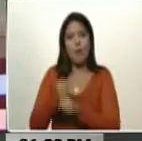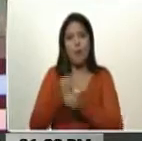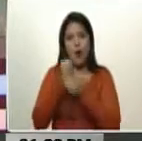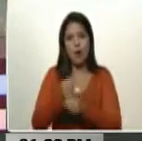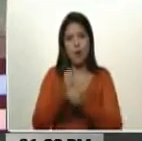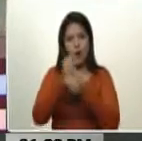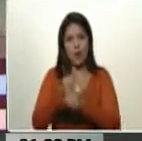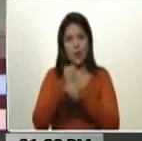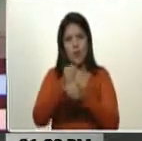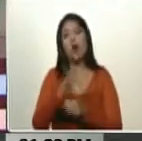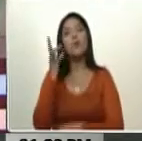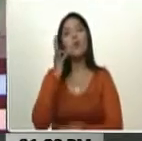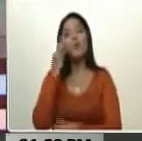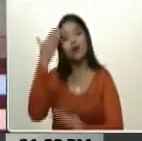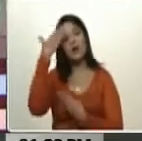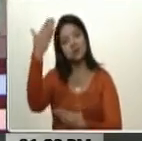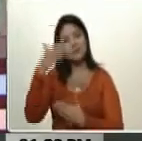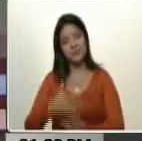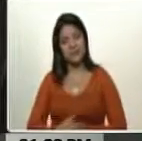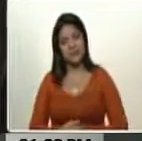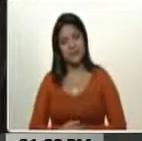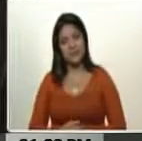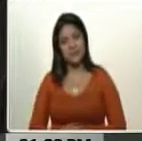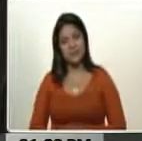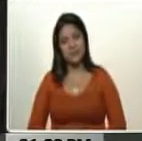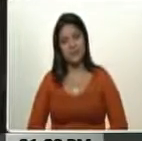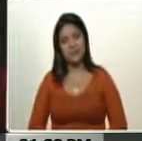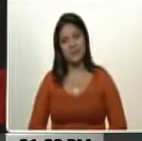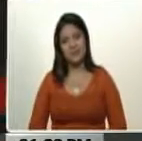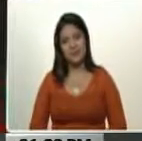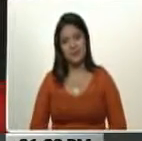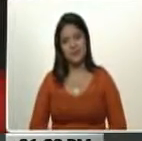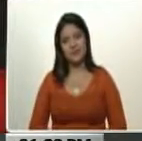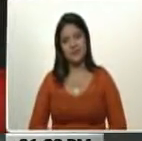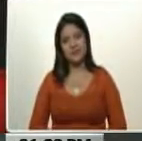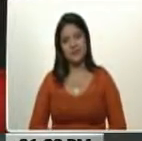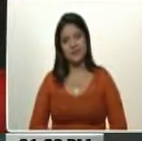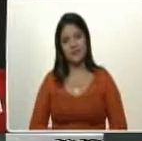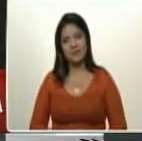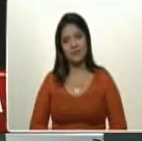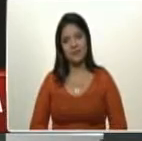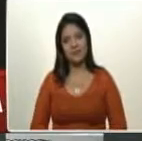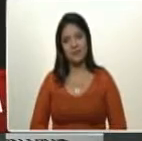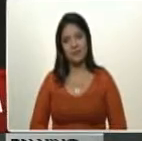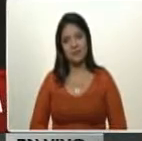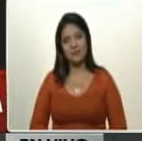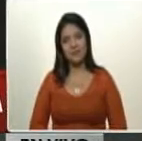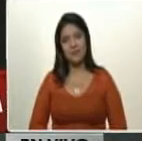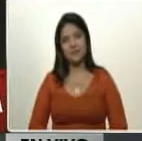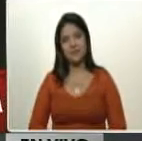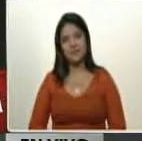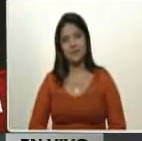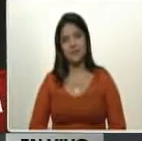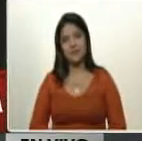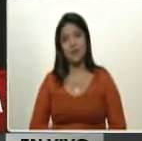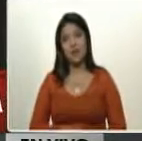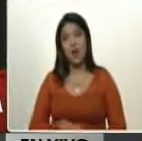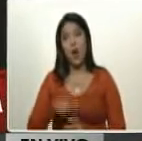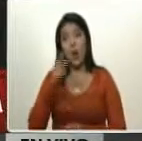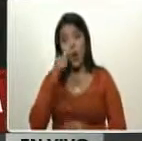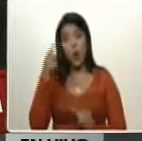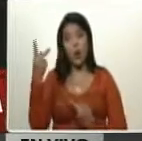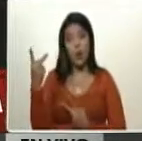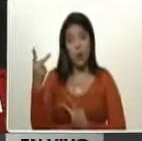esta actividad. Jocelyn, te saludamos. De aquellos que se burlaron del comandante Chávez como el desdentado. Méndez